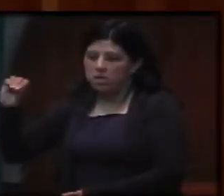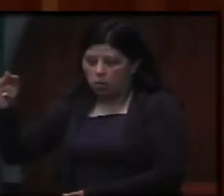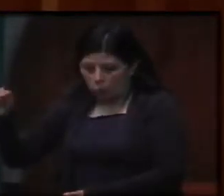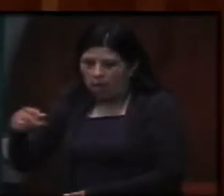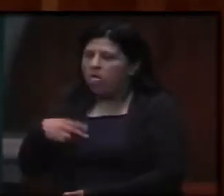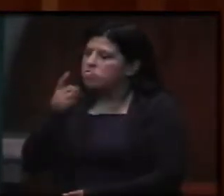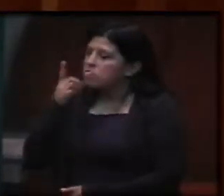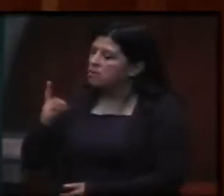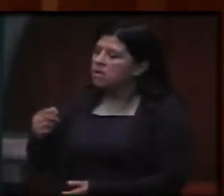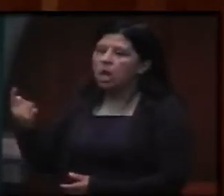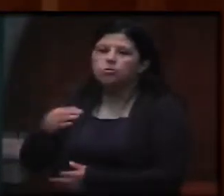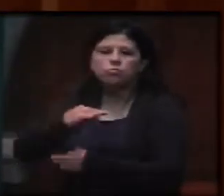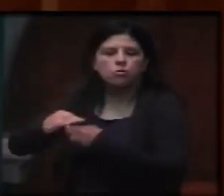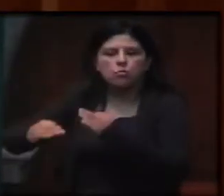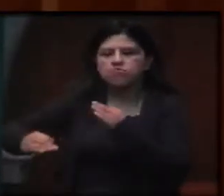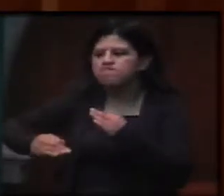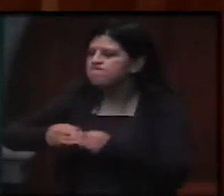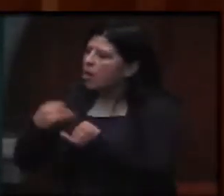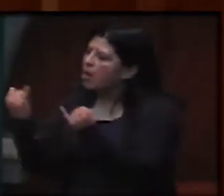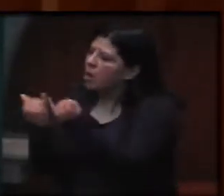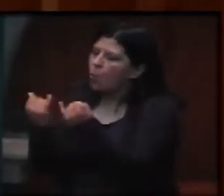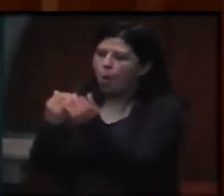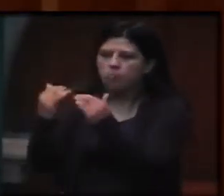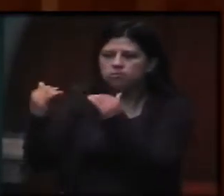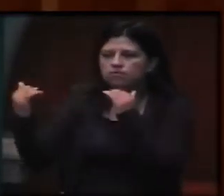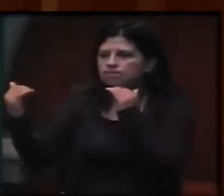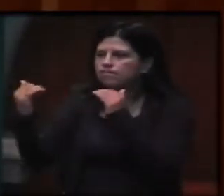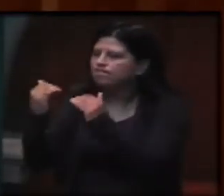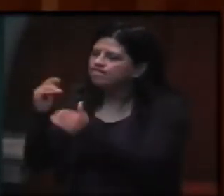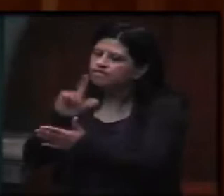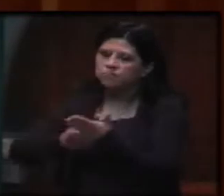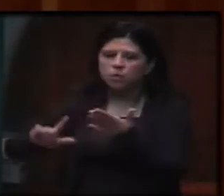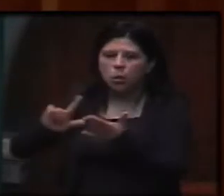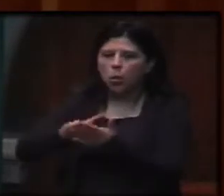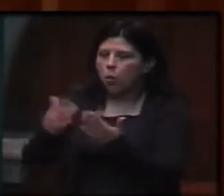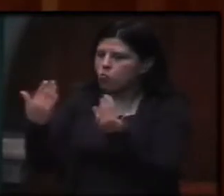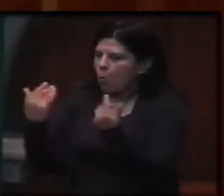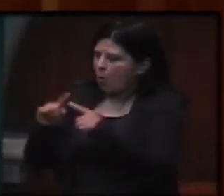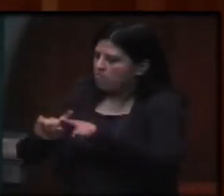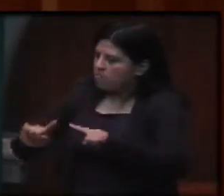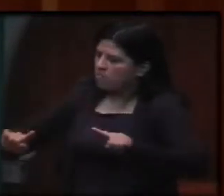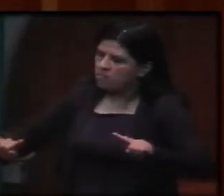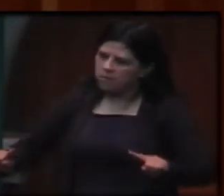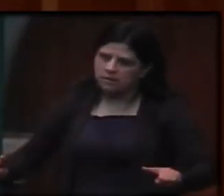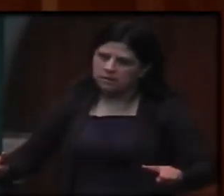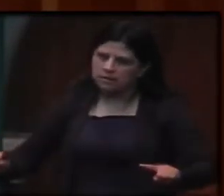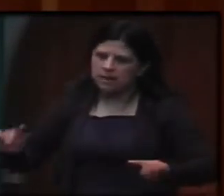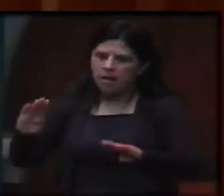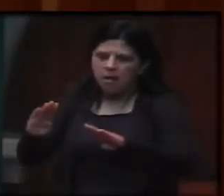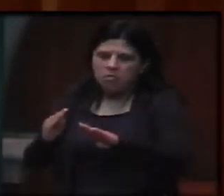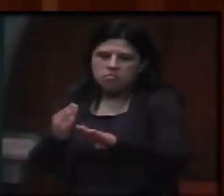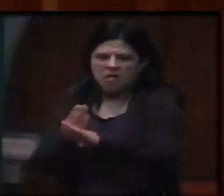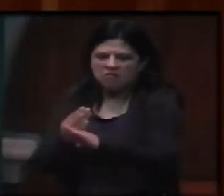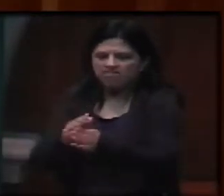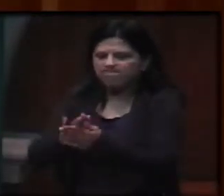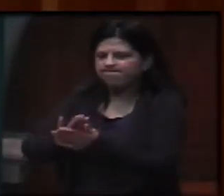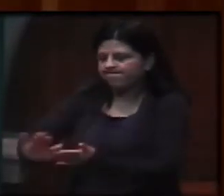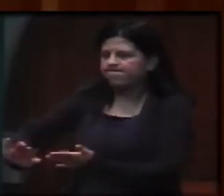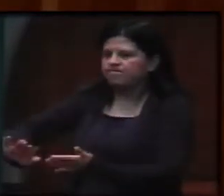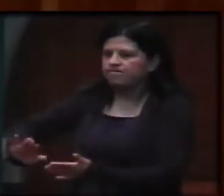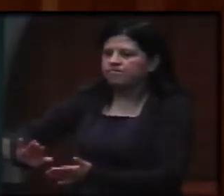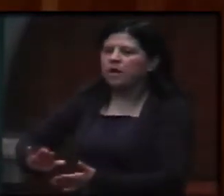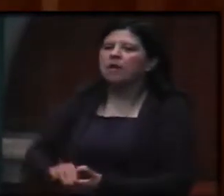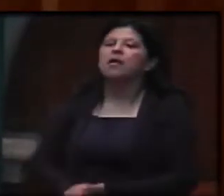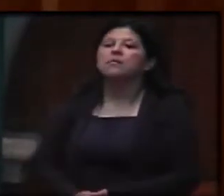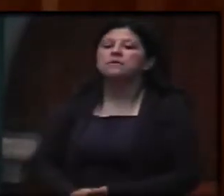somos iguales ante la ley, sin distinción y en contra de toda discriminación. A